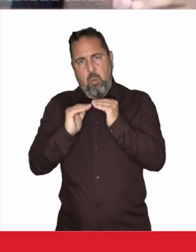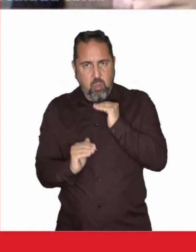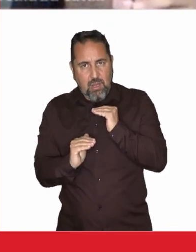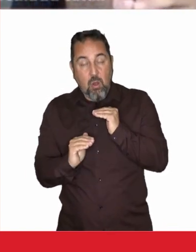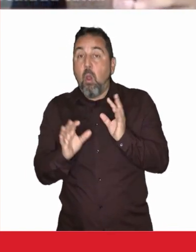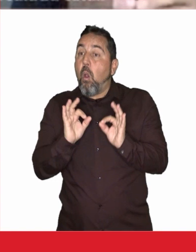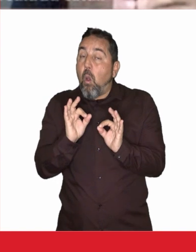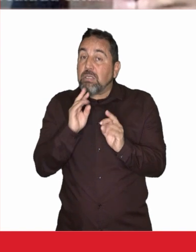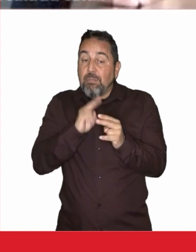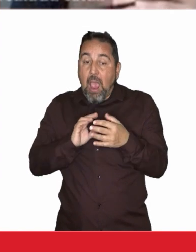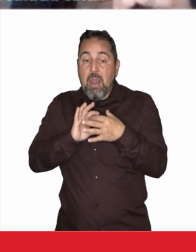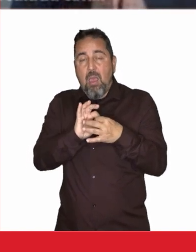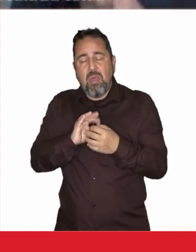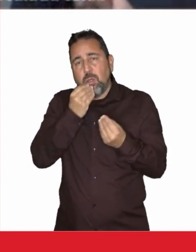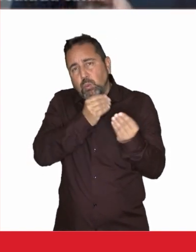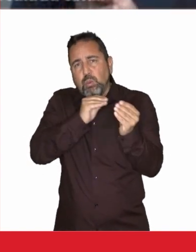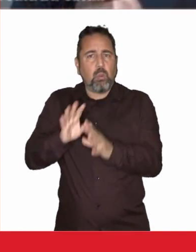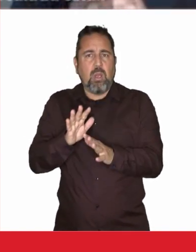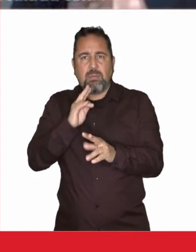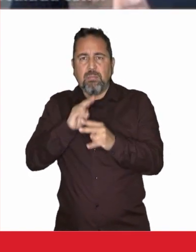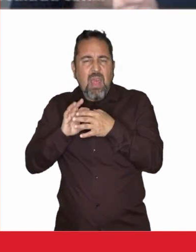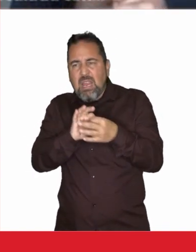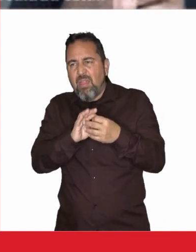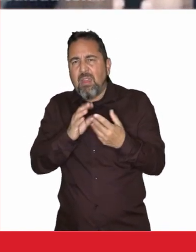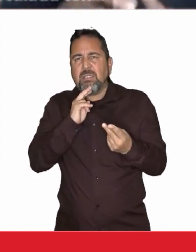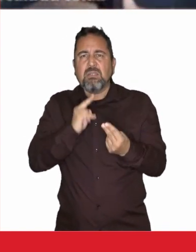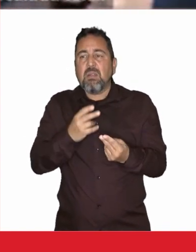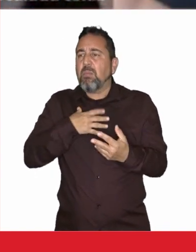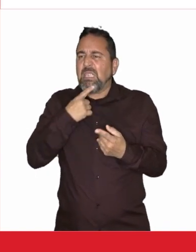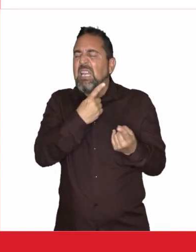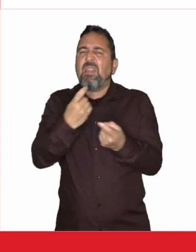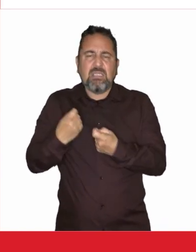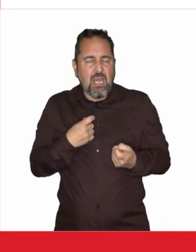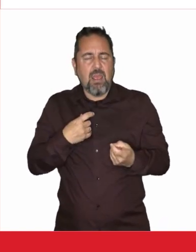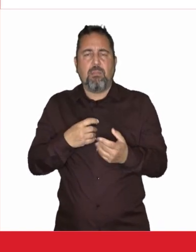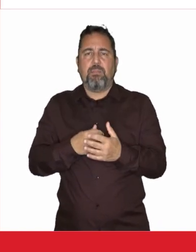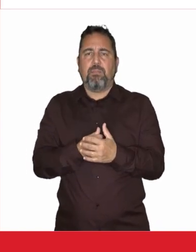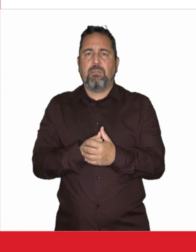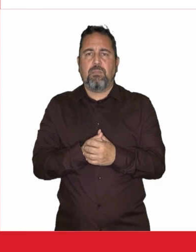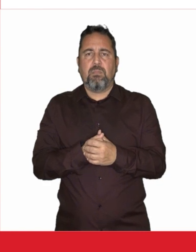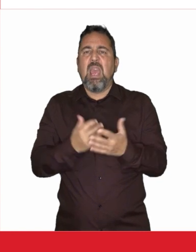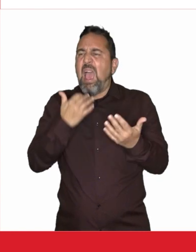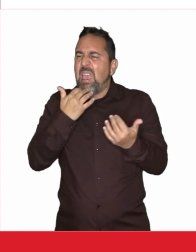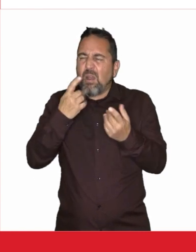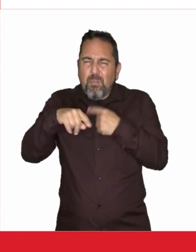la intensidad de esta alianza, o sustituir la alianza, o bien, porque la alianza deja de ser necesaria.